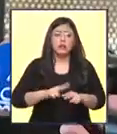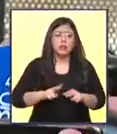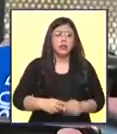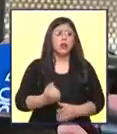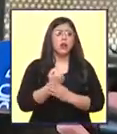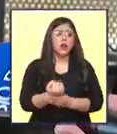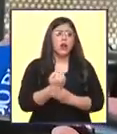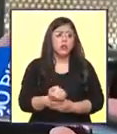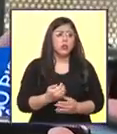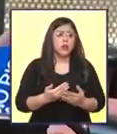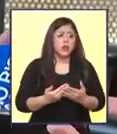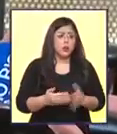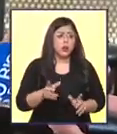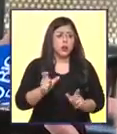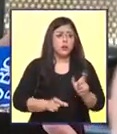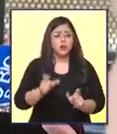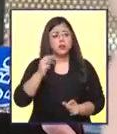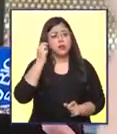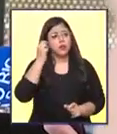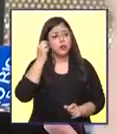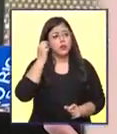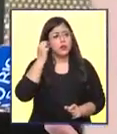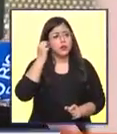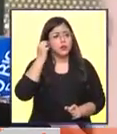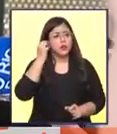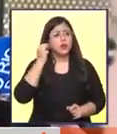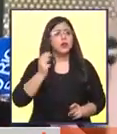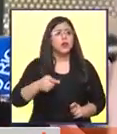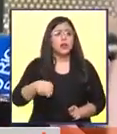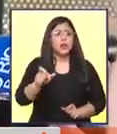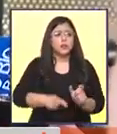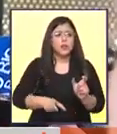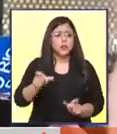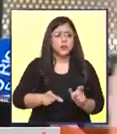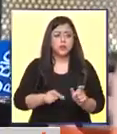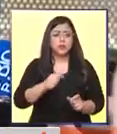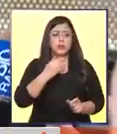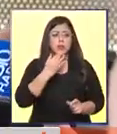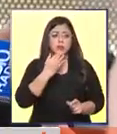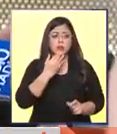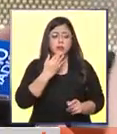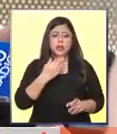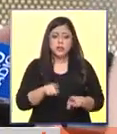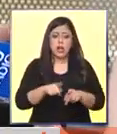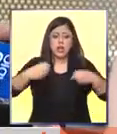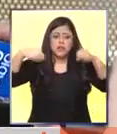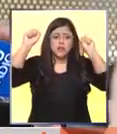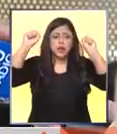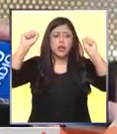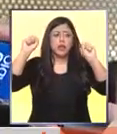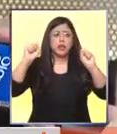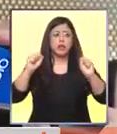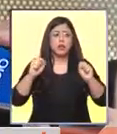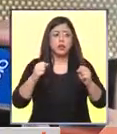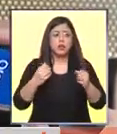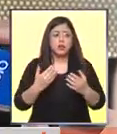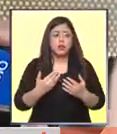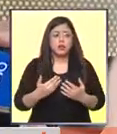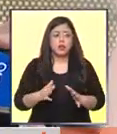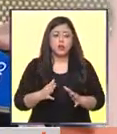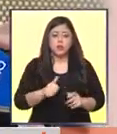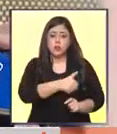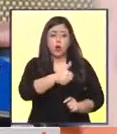heridas que estaban en la calle. Y estas personas que entraron también de hincha, algunos de los familiares de estos heridos y otros